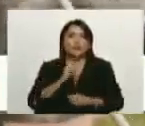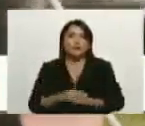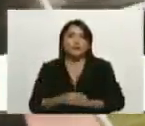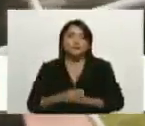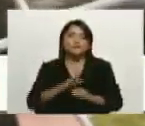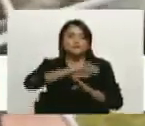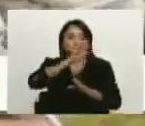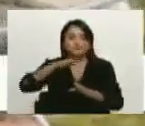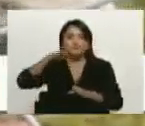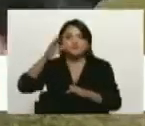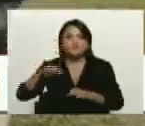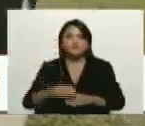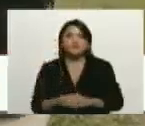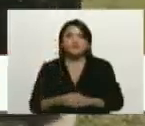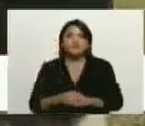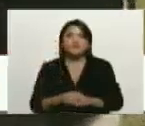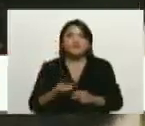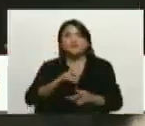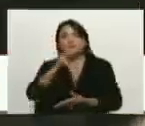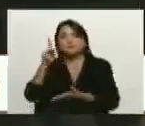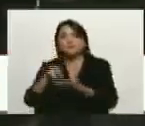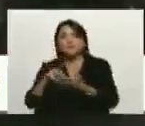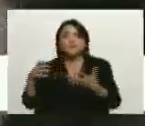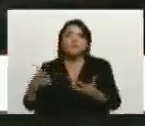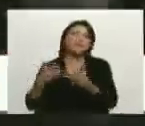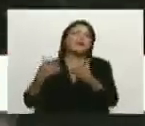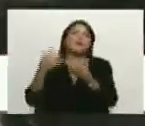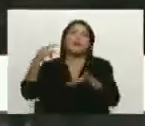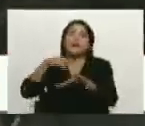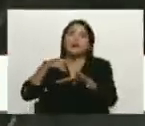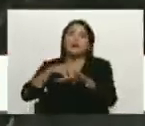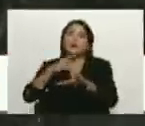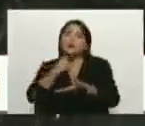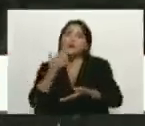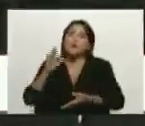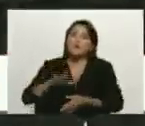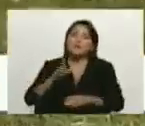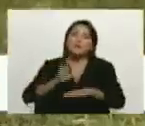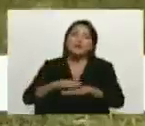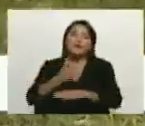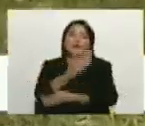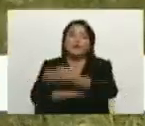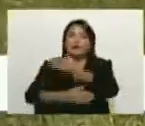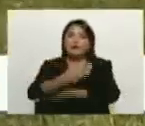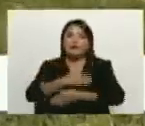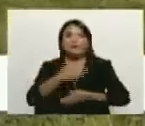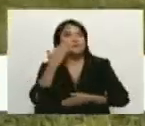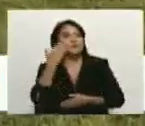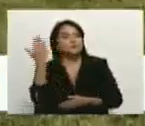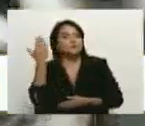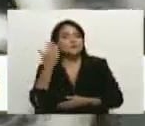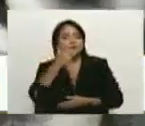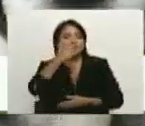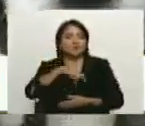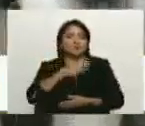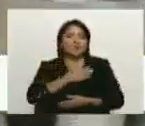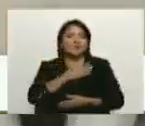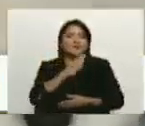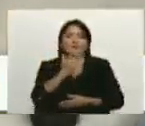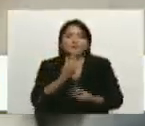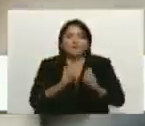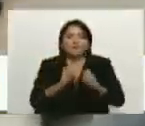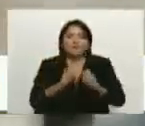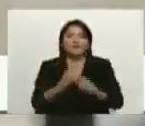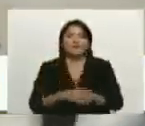Andes hasta la batalla de Carabobo, donde muere por una herida recibida. Ahora el perro mucuchí es mi proyecto de vida, el único perro